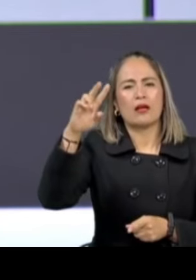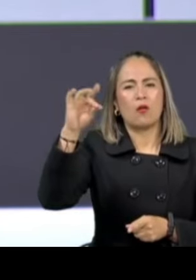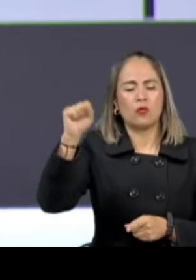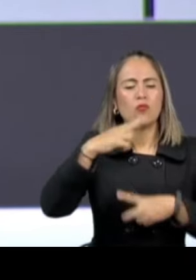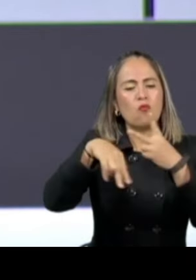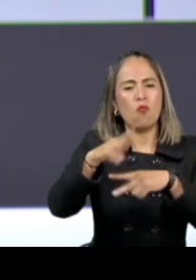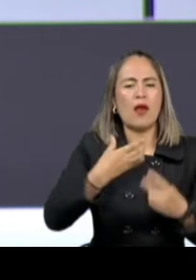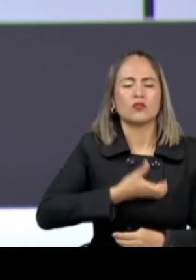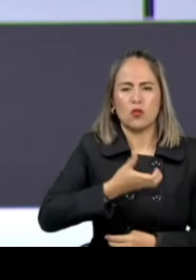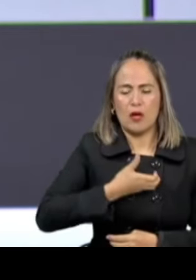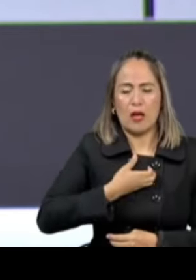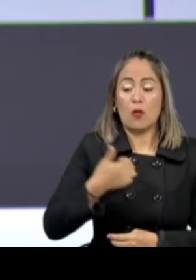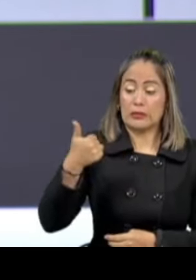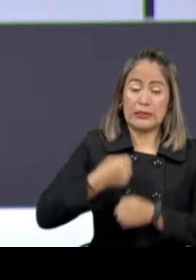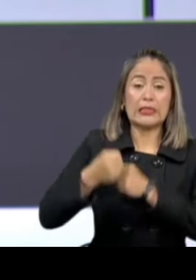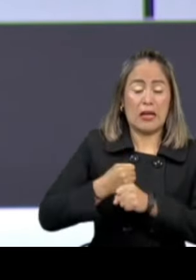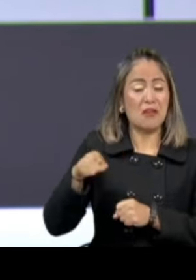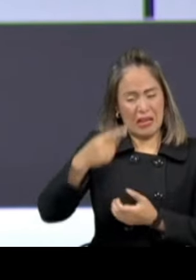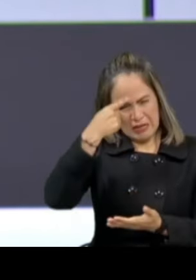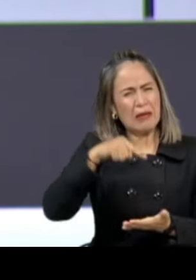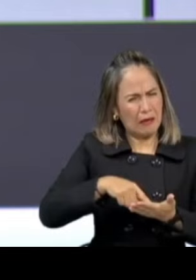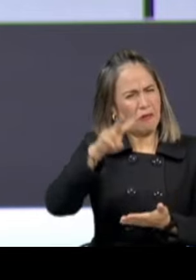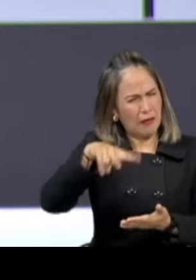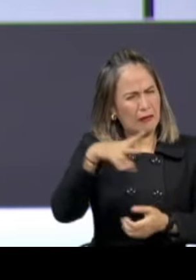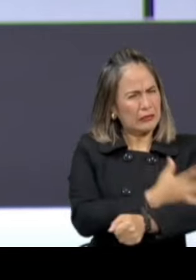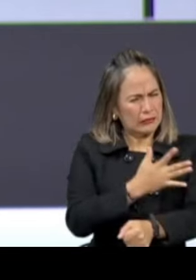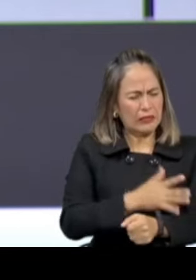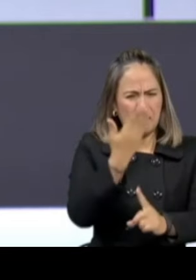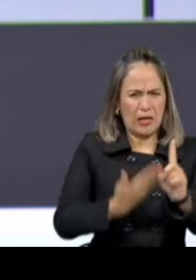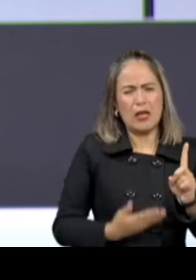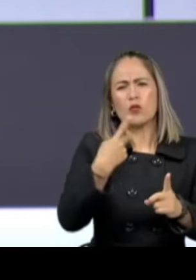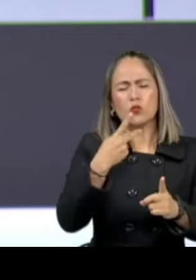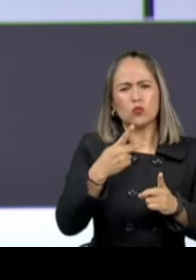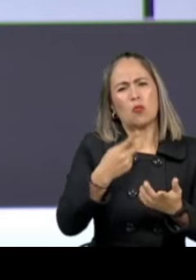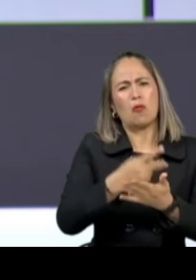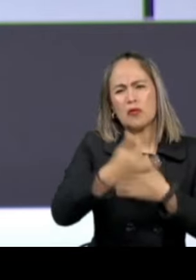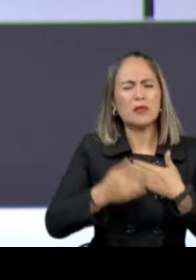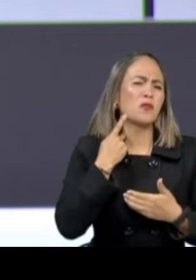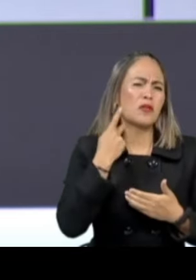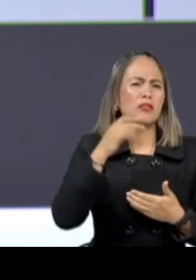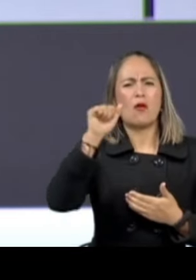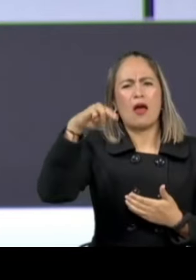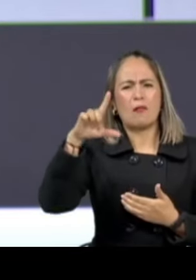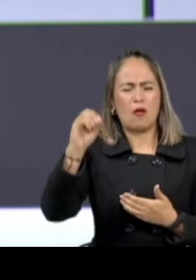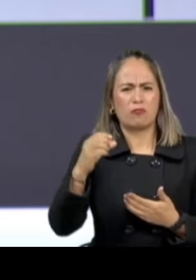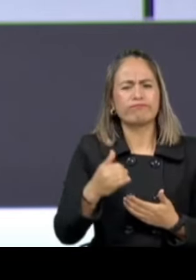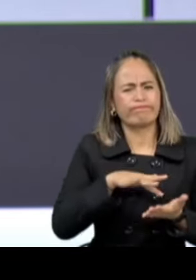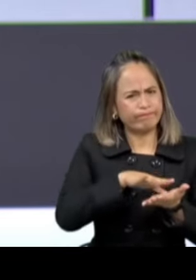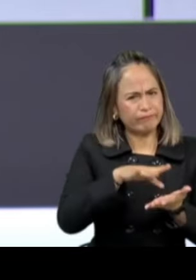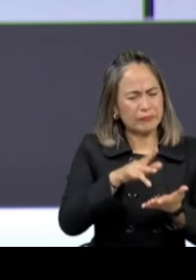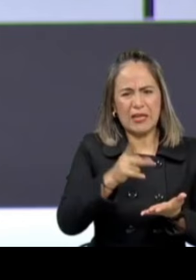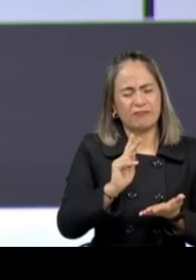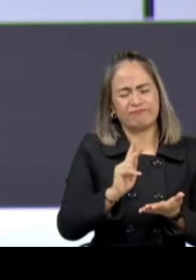Zócalo y hace 6 años creía sinceramente en el proyecto político de Andrés Manuel López Obrador no se equivoque